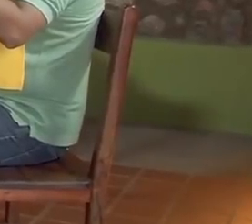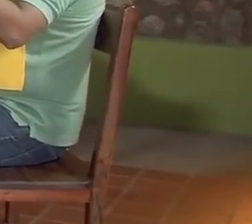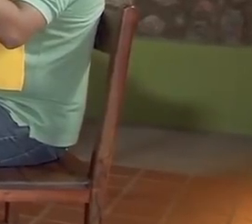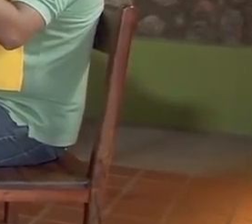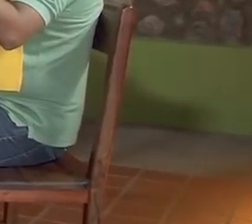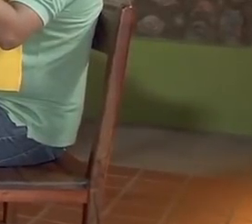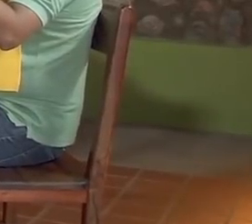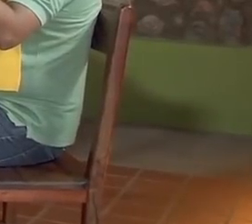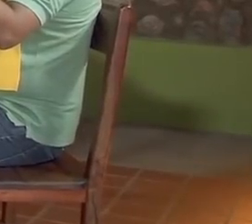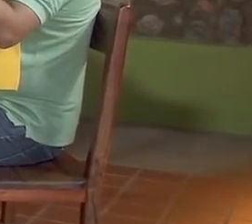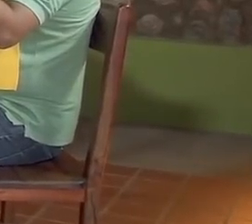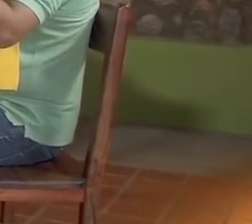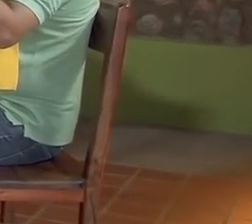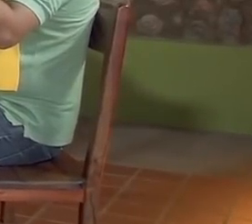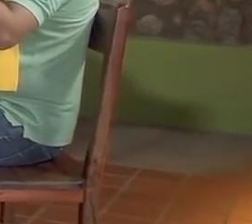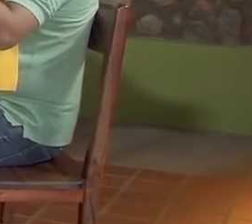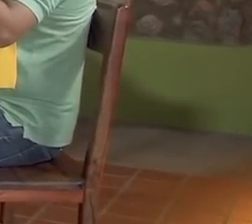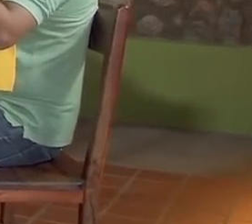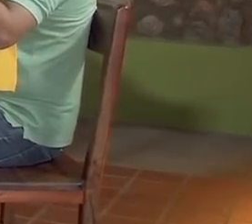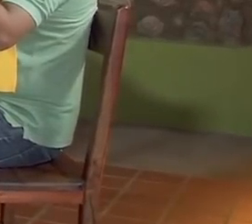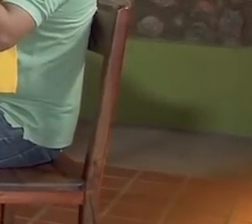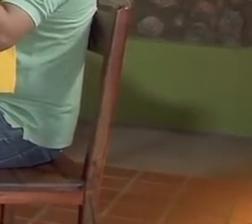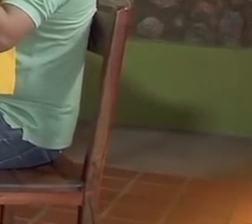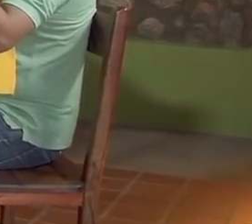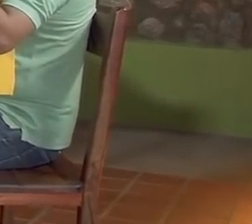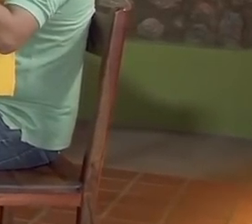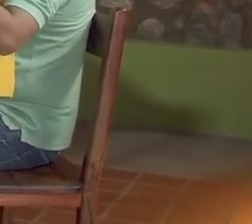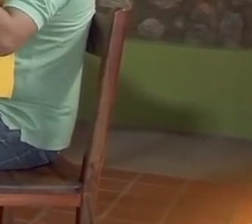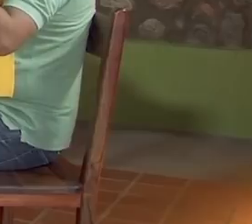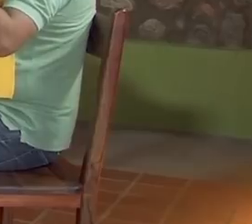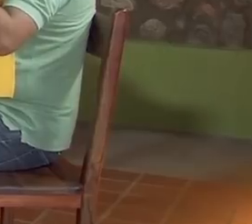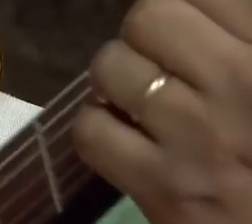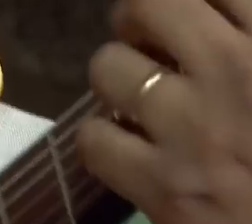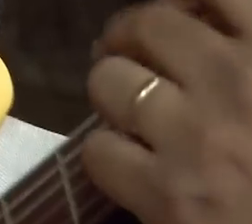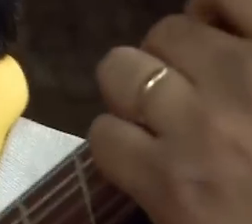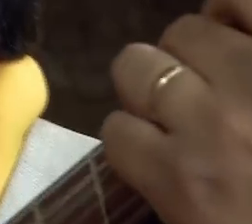los cuatro mártires, Enrique y sus